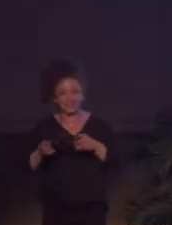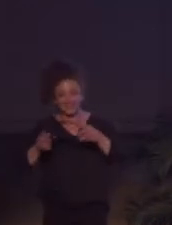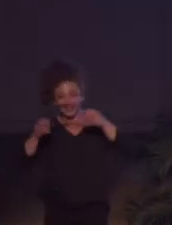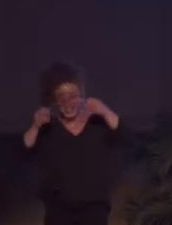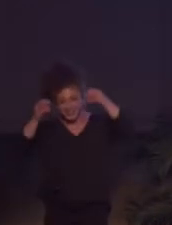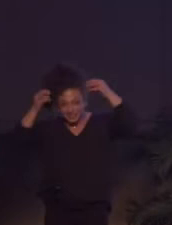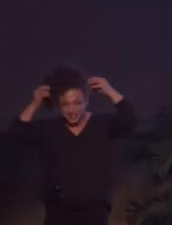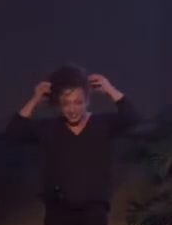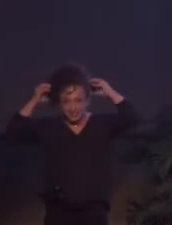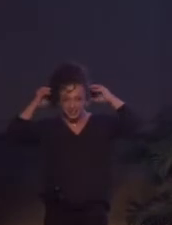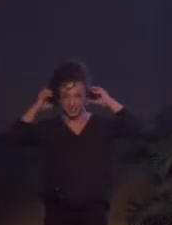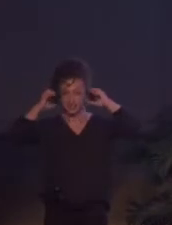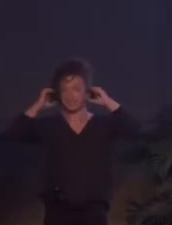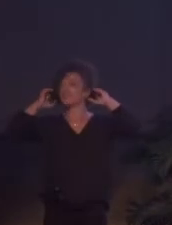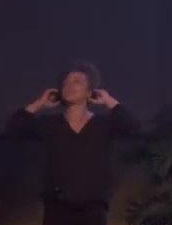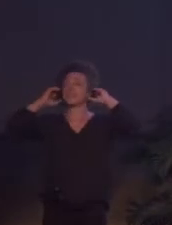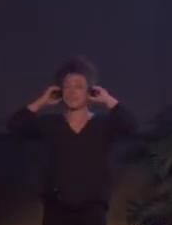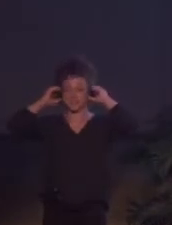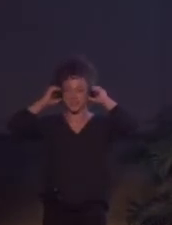Barkatu.